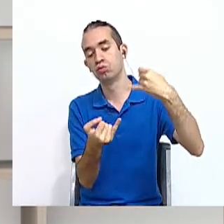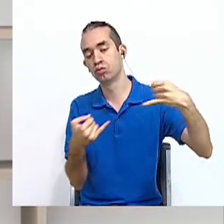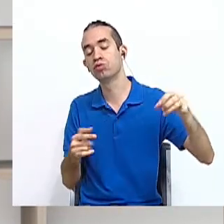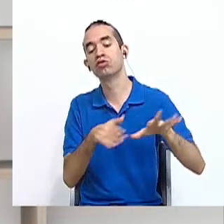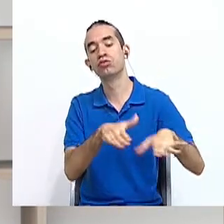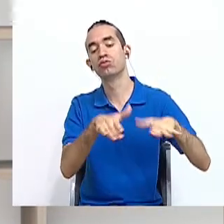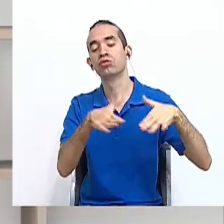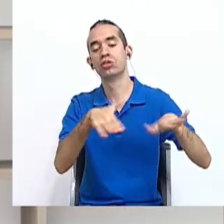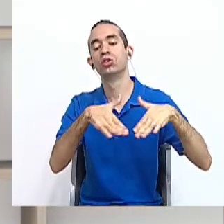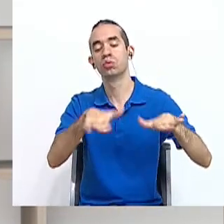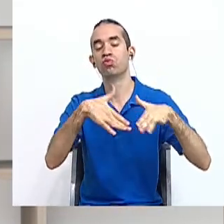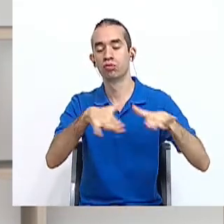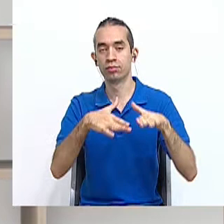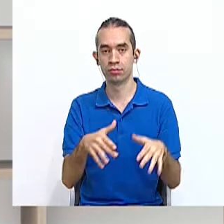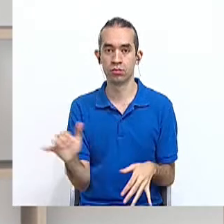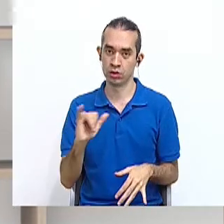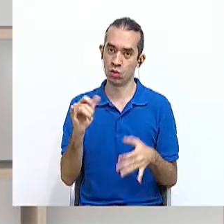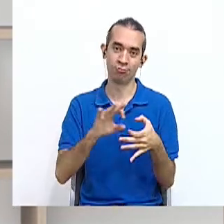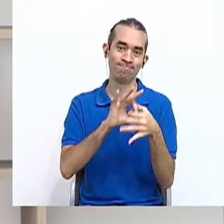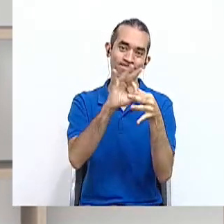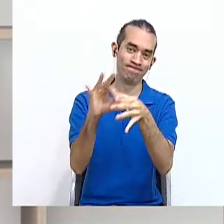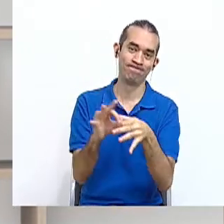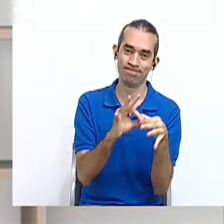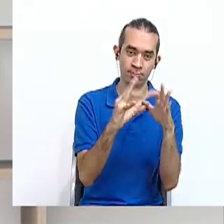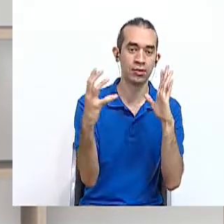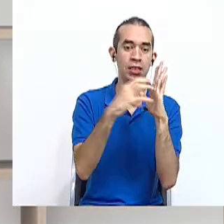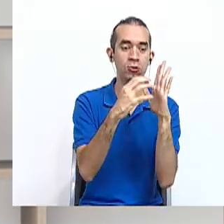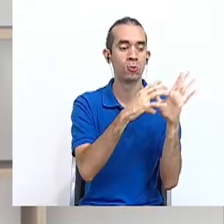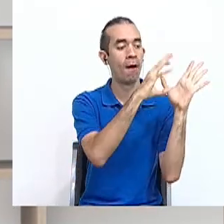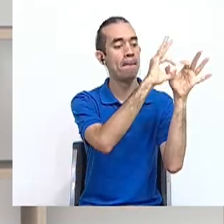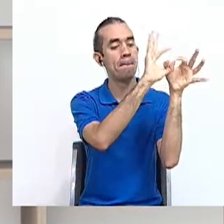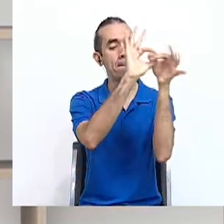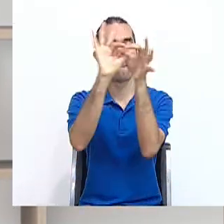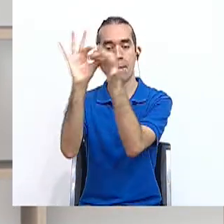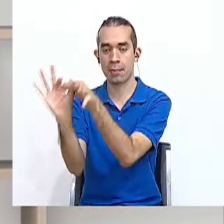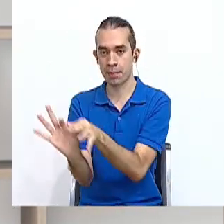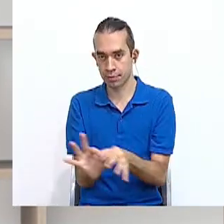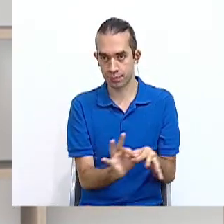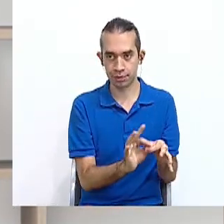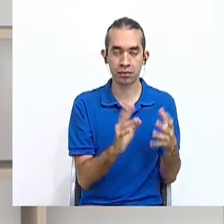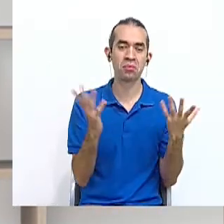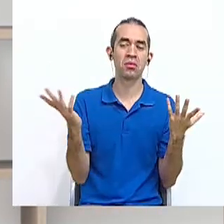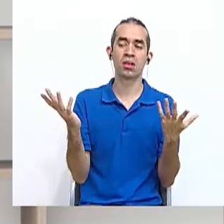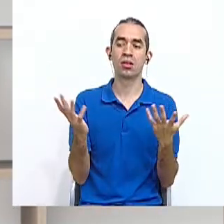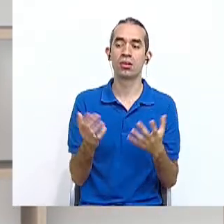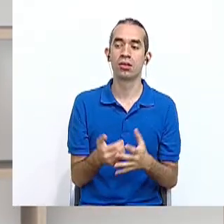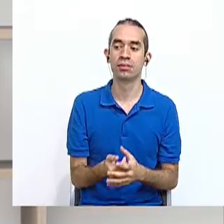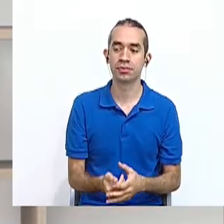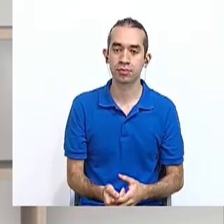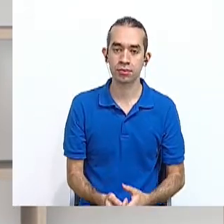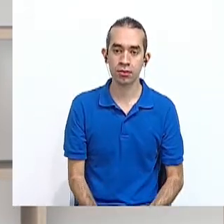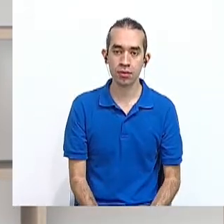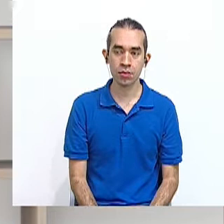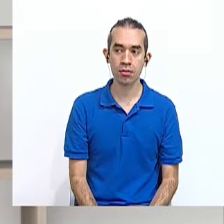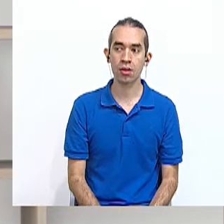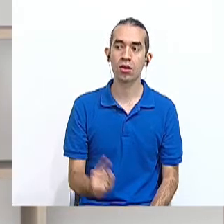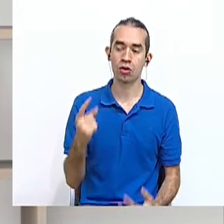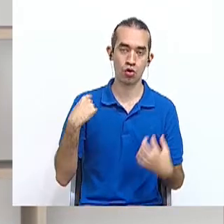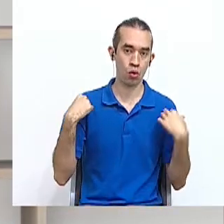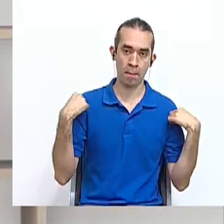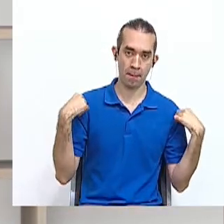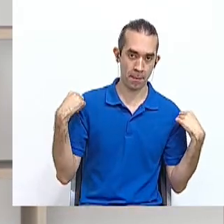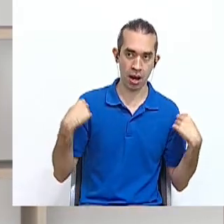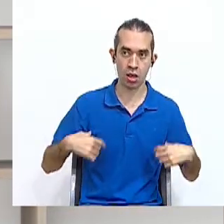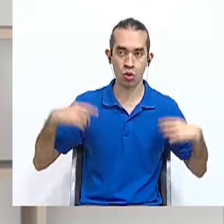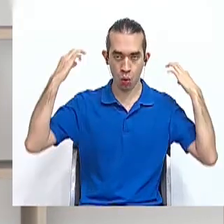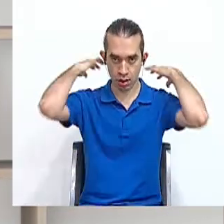es darle al texto una unión. ¿Y qué vamos a unir? Bueno, si no es la manga y no es la espalda, vamos